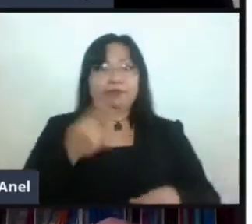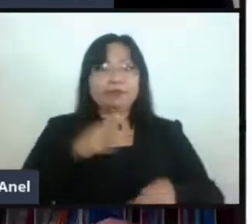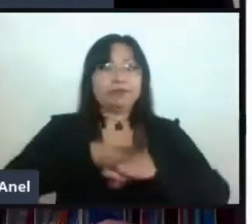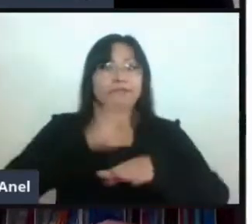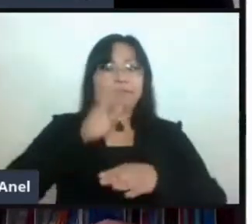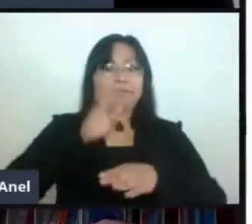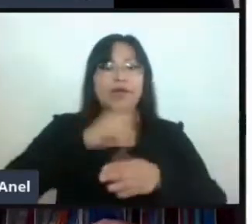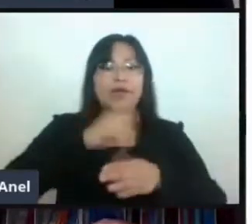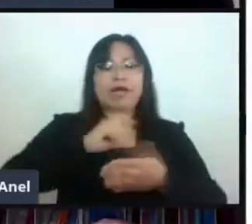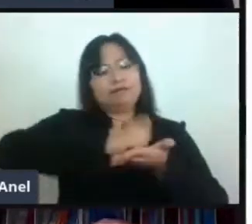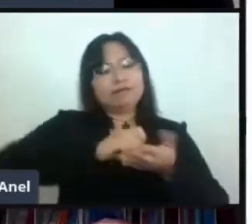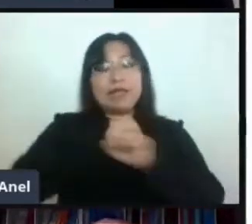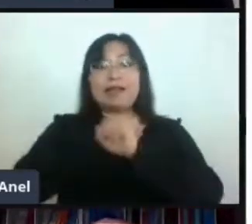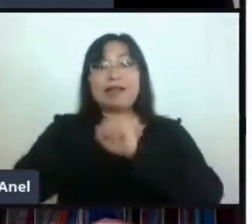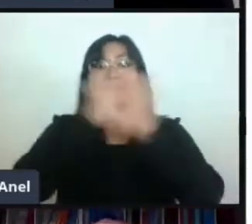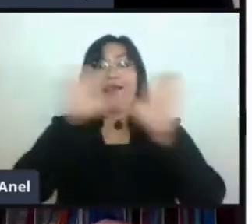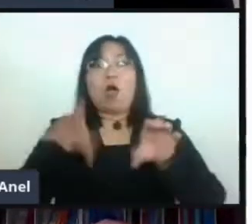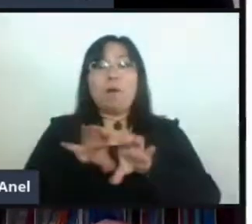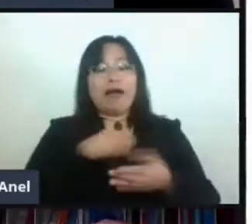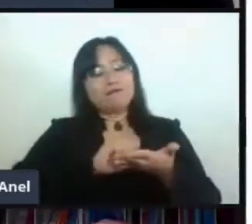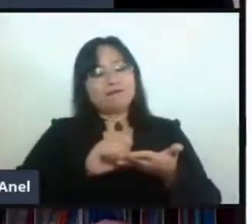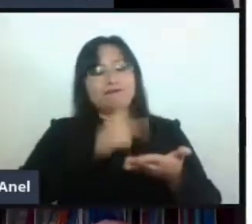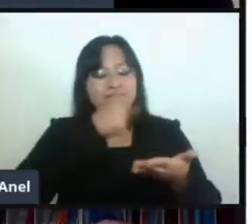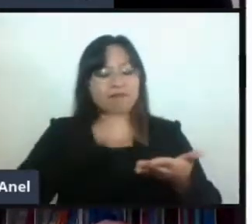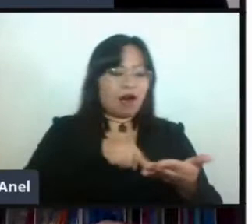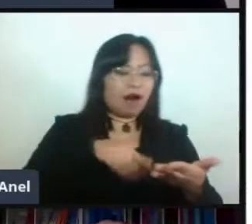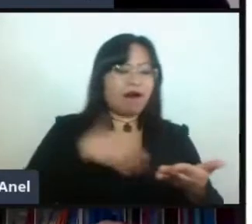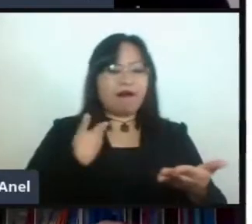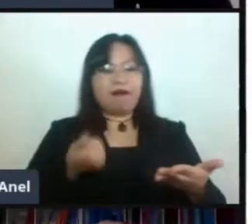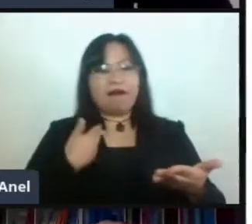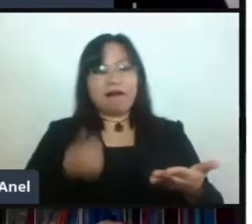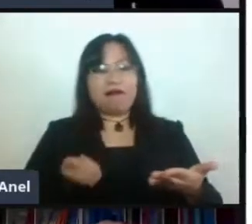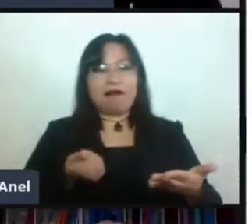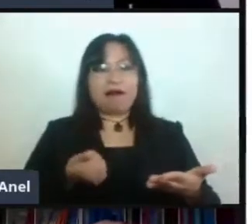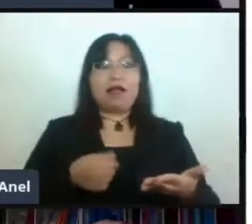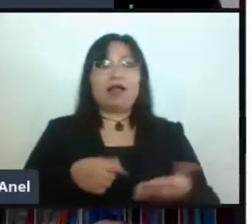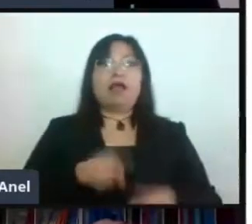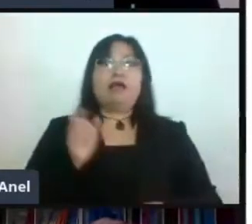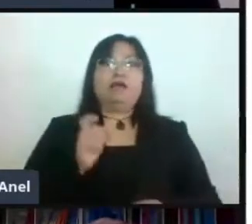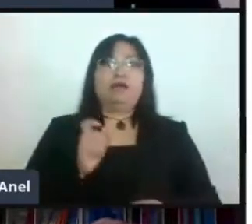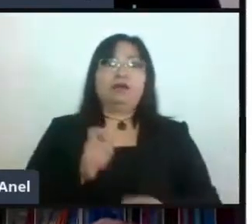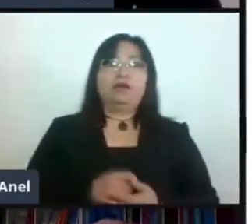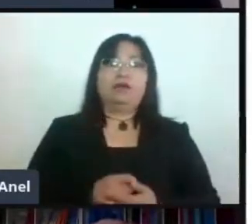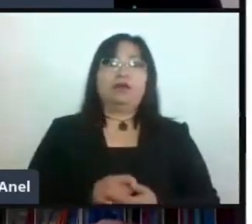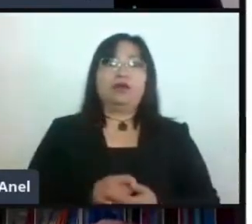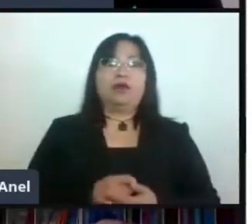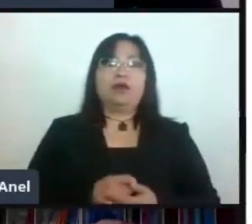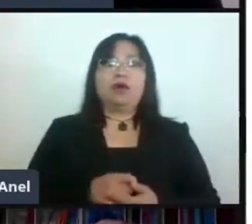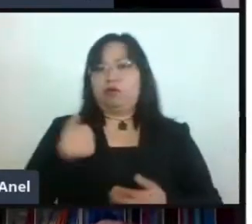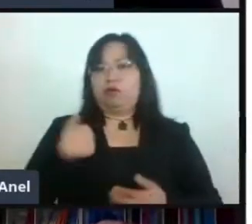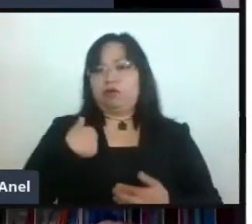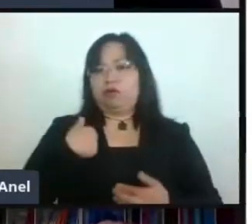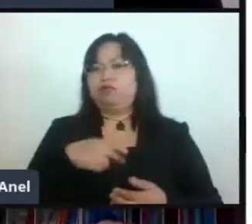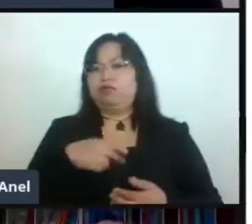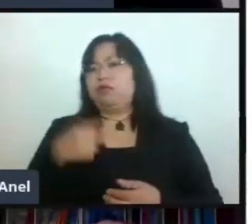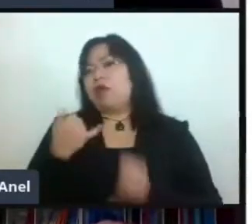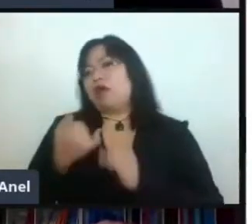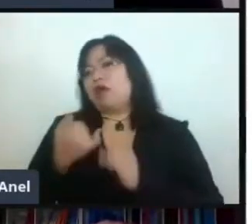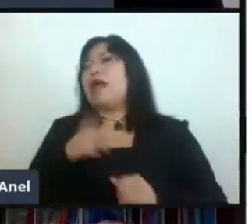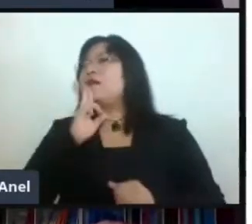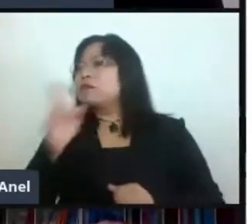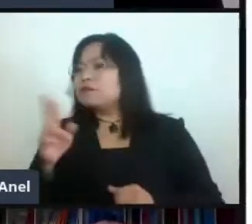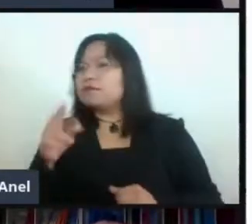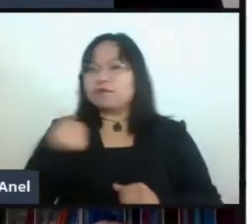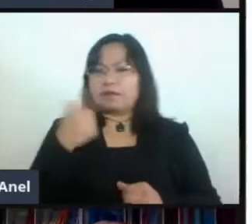el otro, que sea muy, muy, muy clara en el caso de que hagamos una retroalimentación, que ahorita vamos para allá.